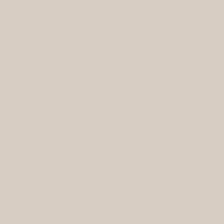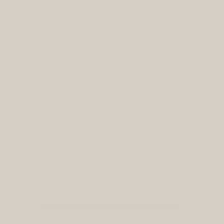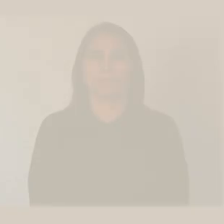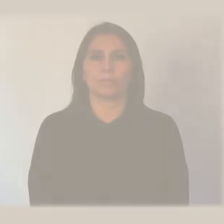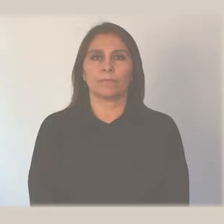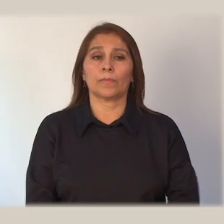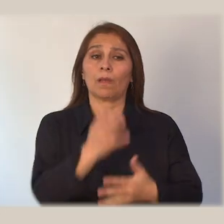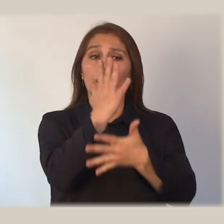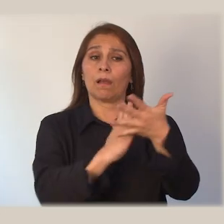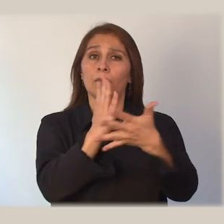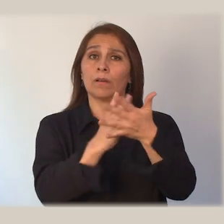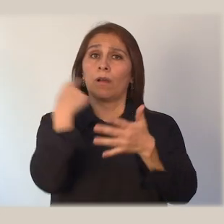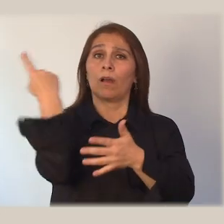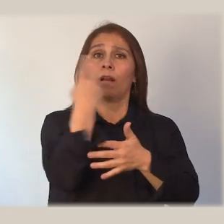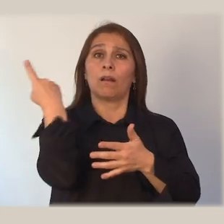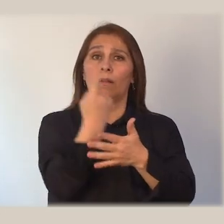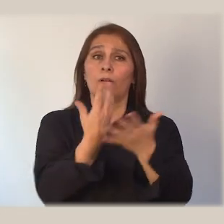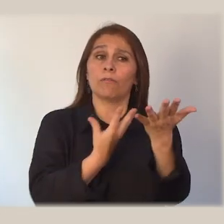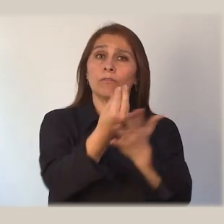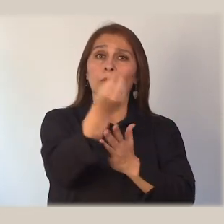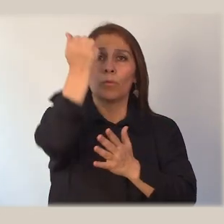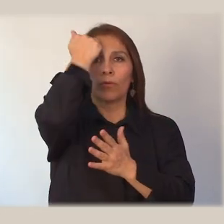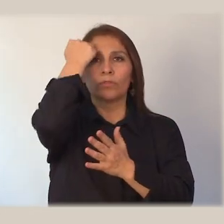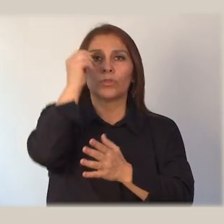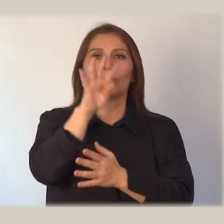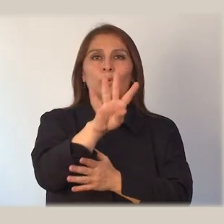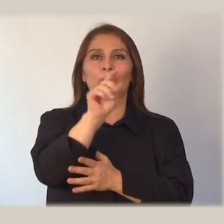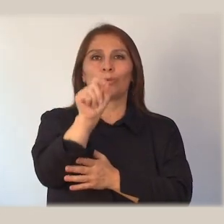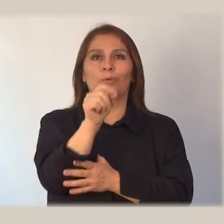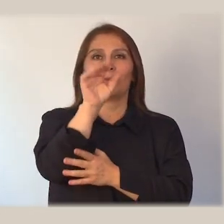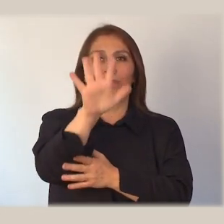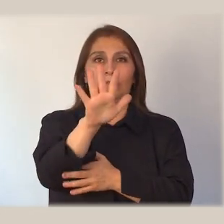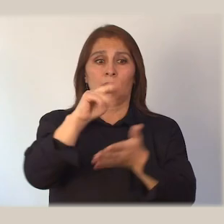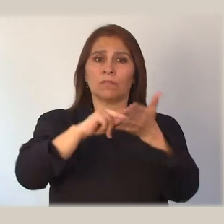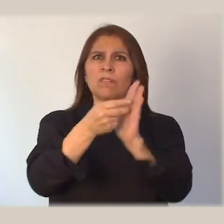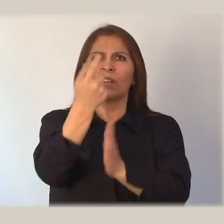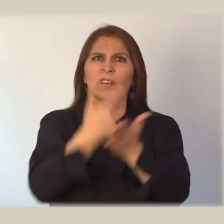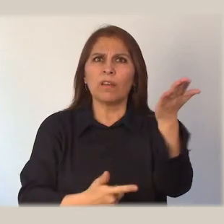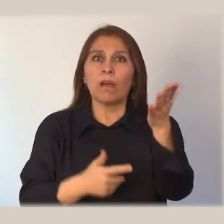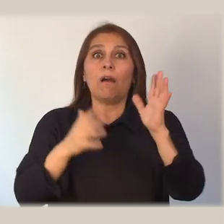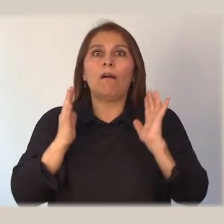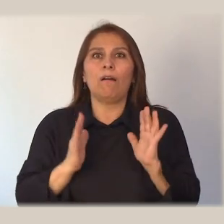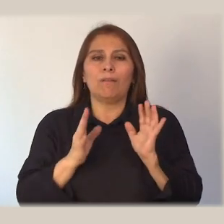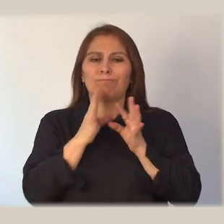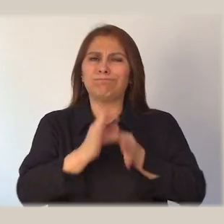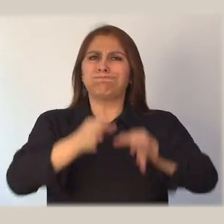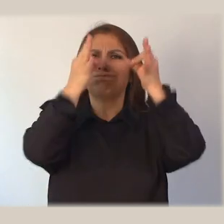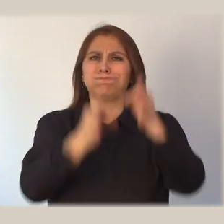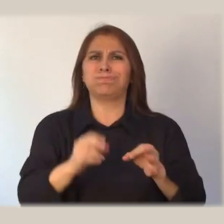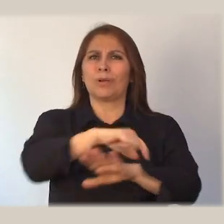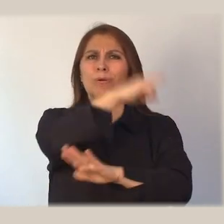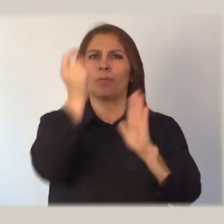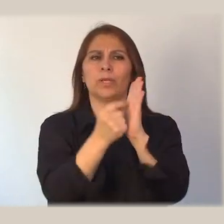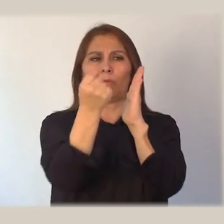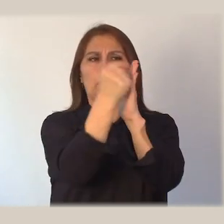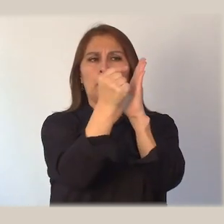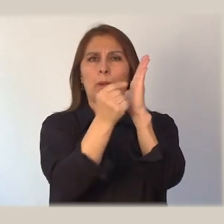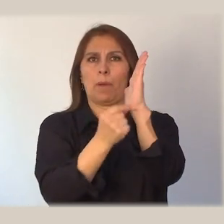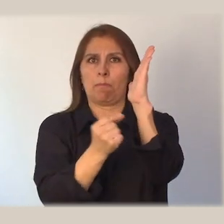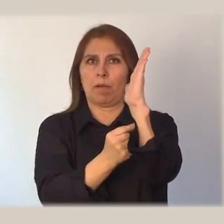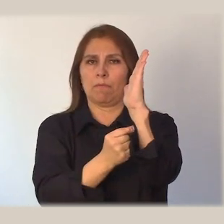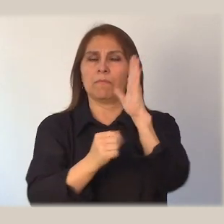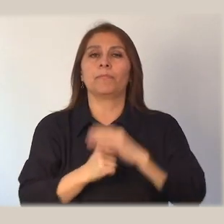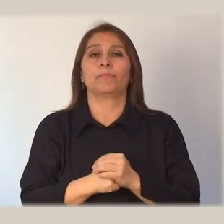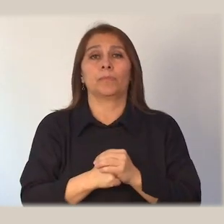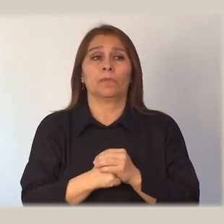la calificación global del factor profesores fue de 4.5 lo cual significa un cumplimiento pleno de los aspectos hay incluidos